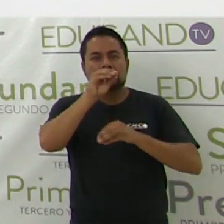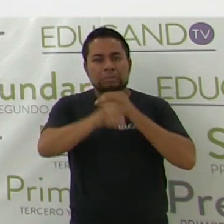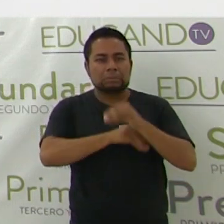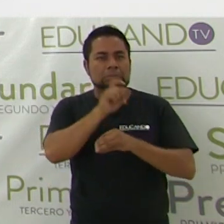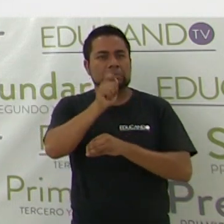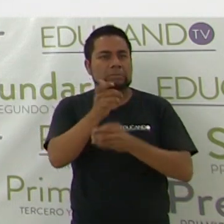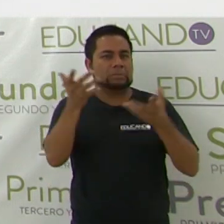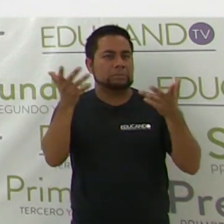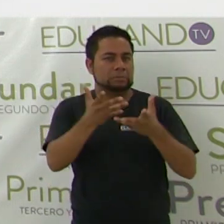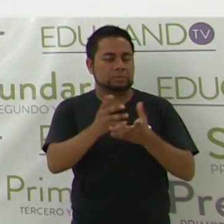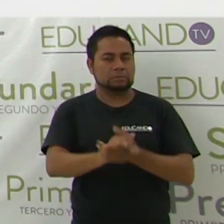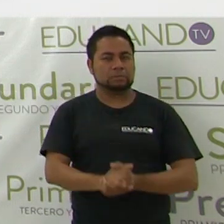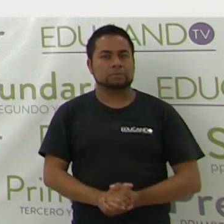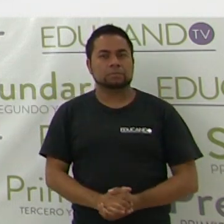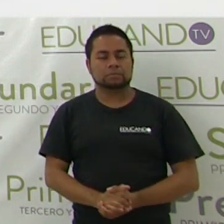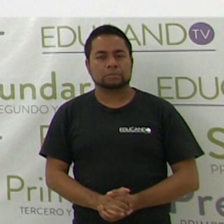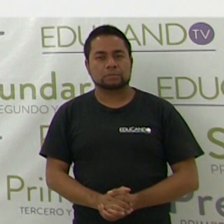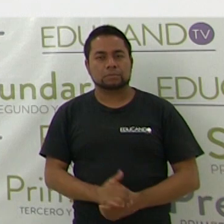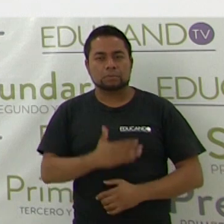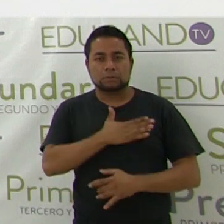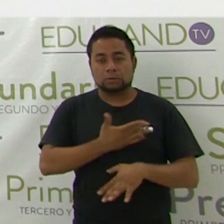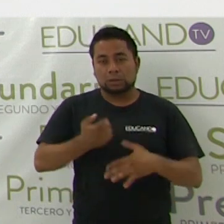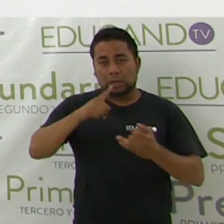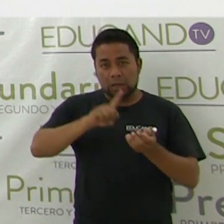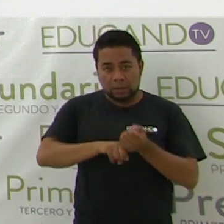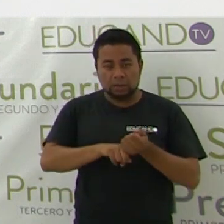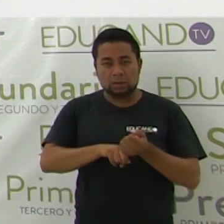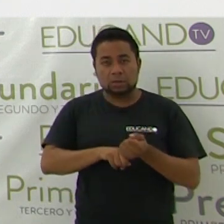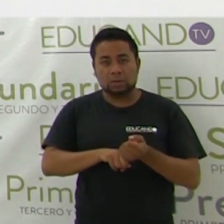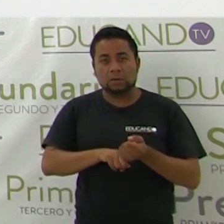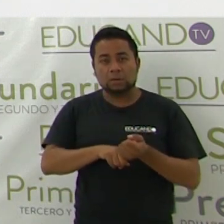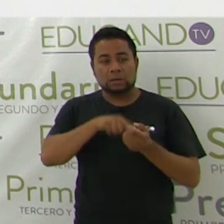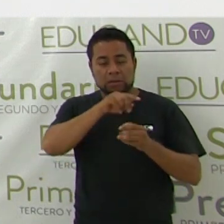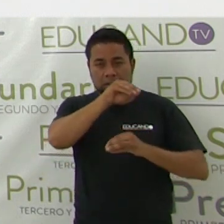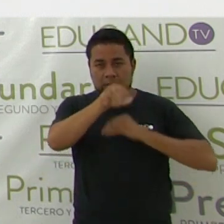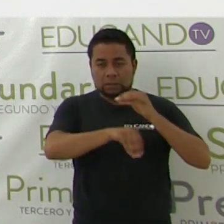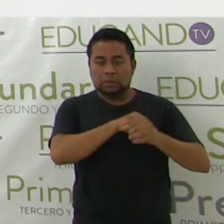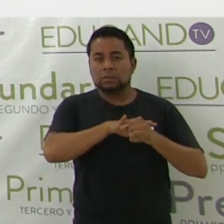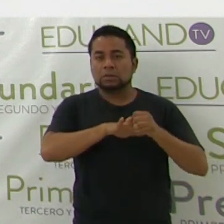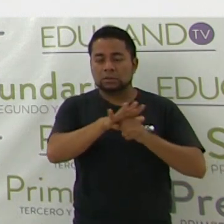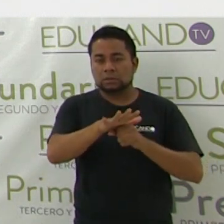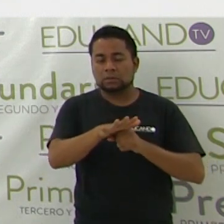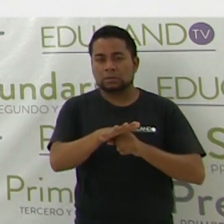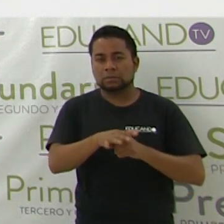Bueno, en una introducción lo que hacemos es